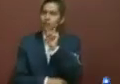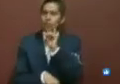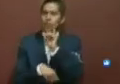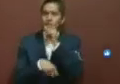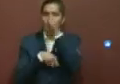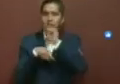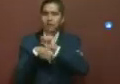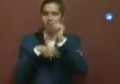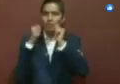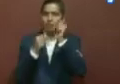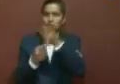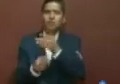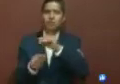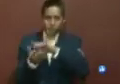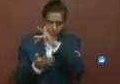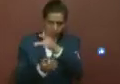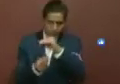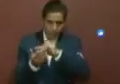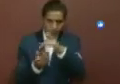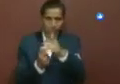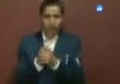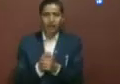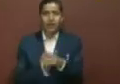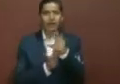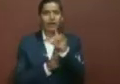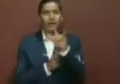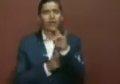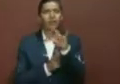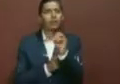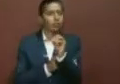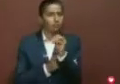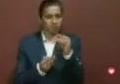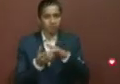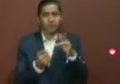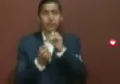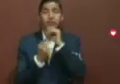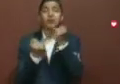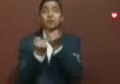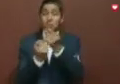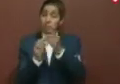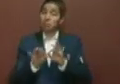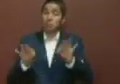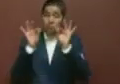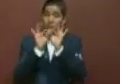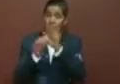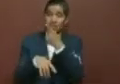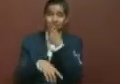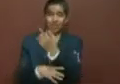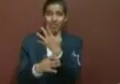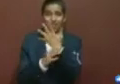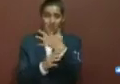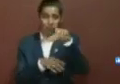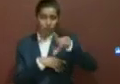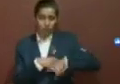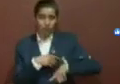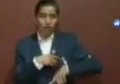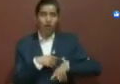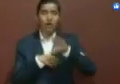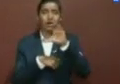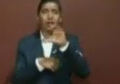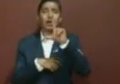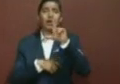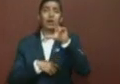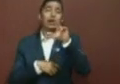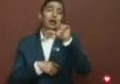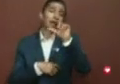Gracias, gobernador. Gracias, Claudio. Es importante lo que comenta tanto el gobernador como Claudio.